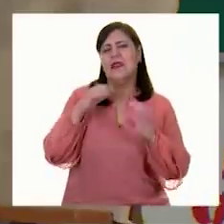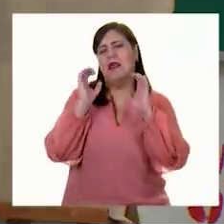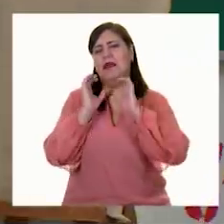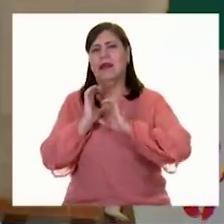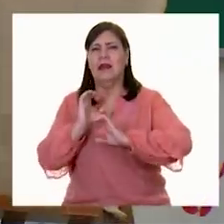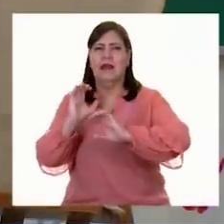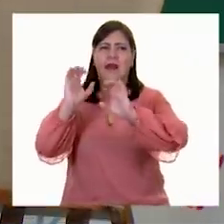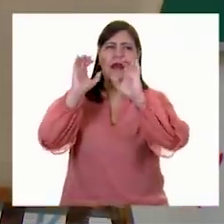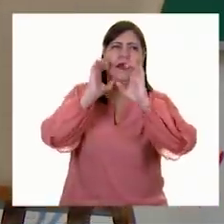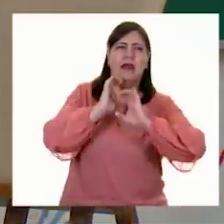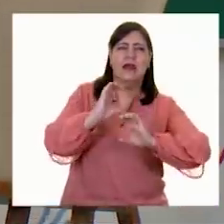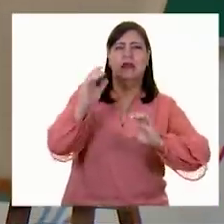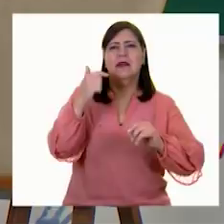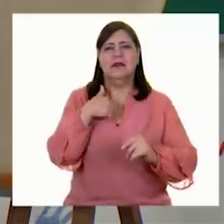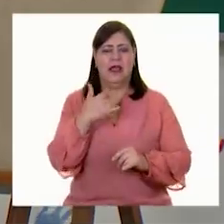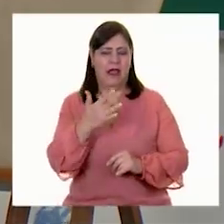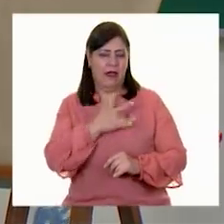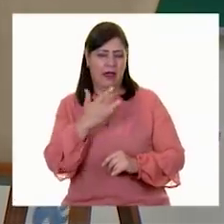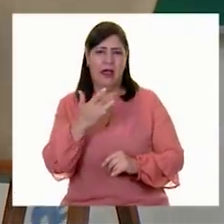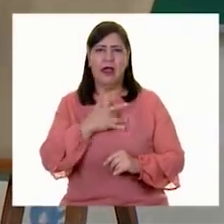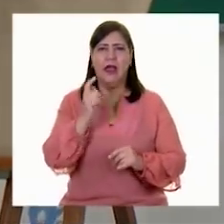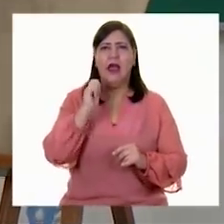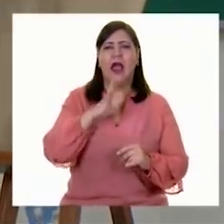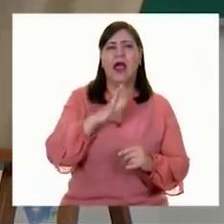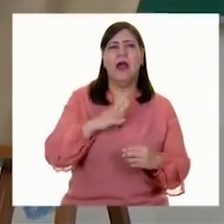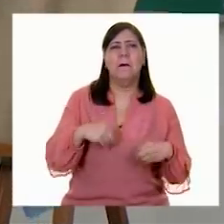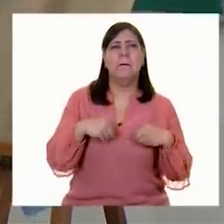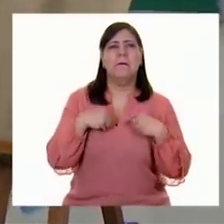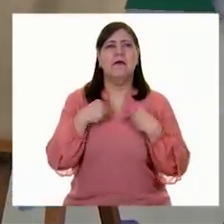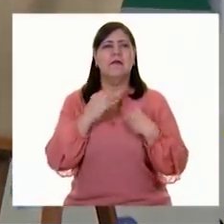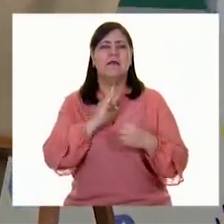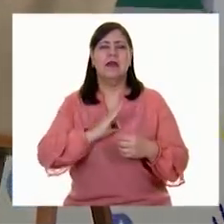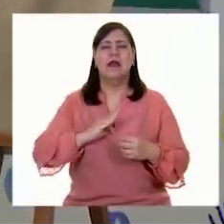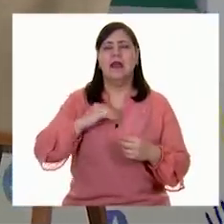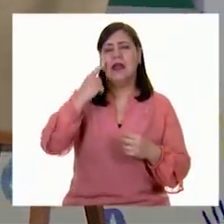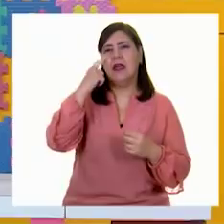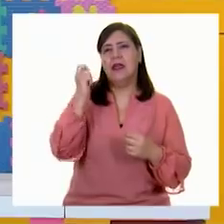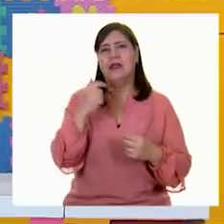corazón, morada de alegría, que es demasiado mi